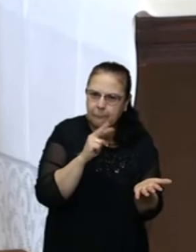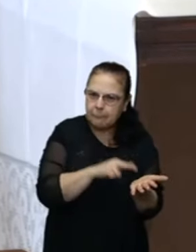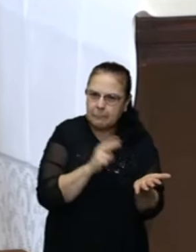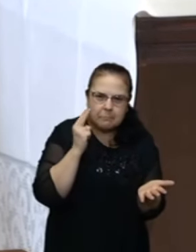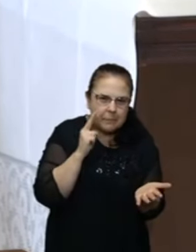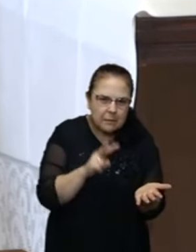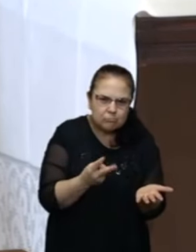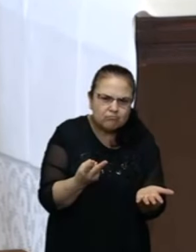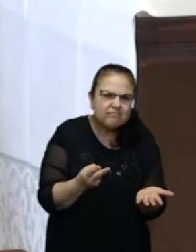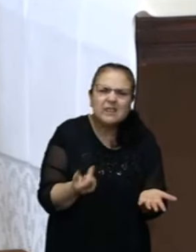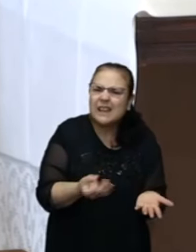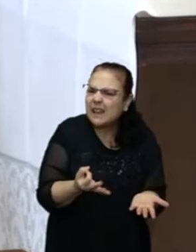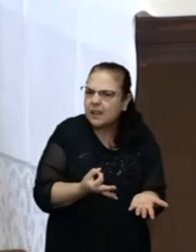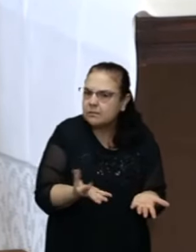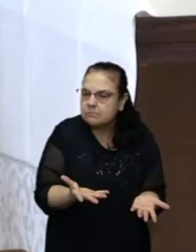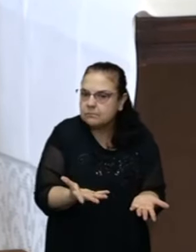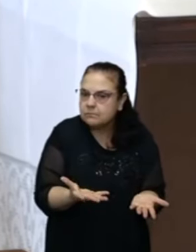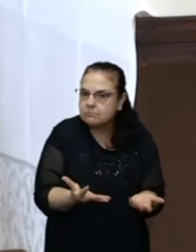esa persona